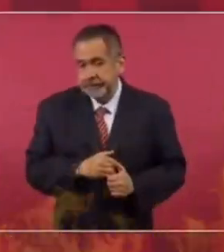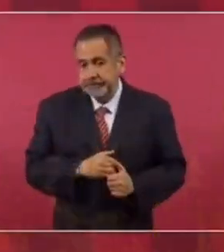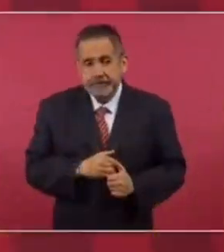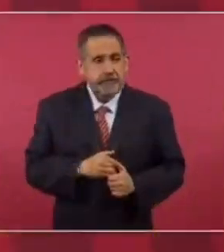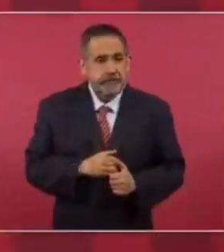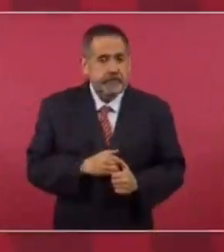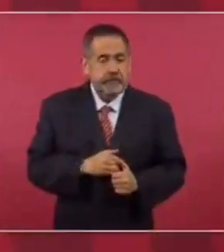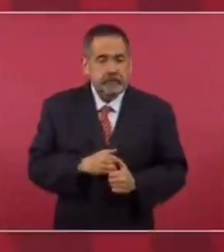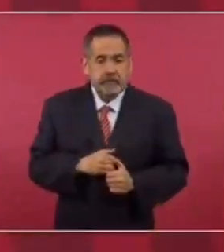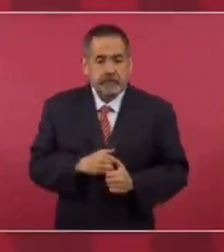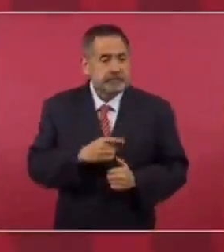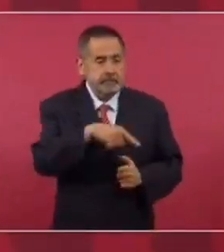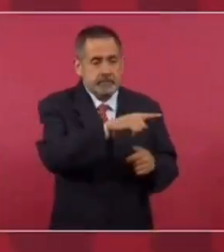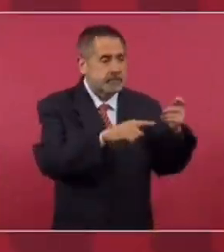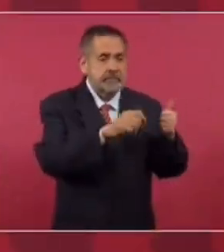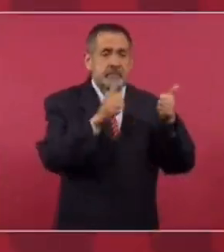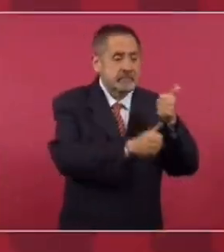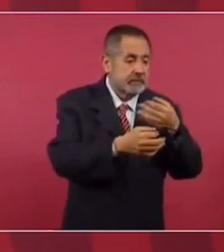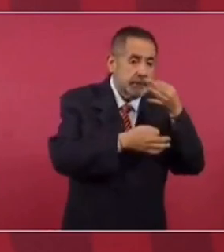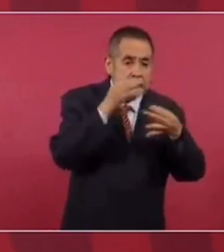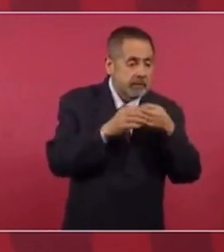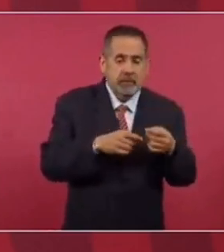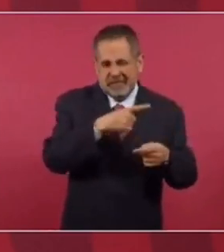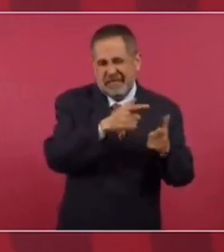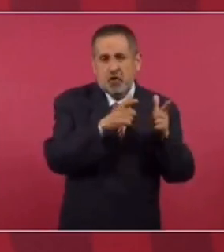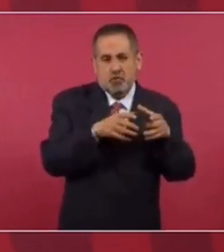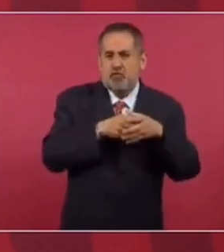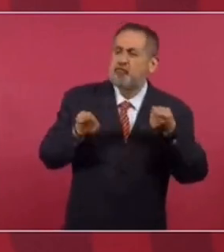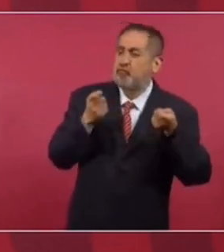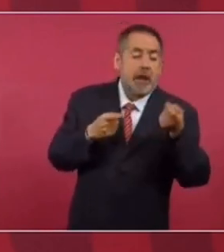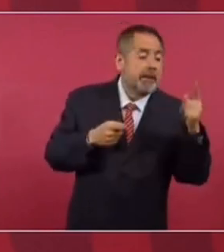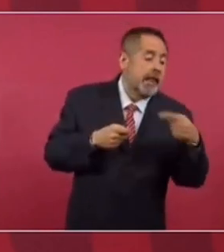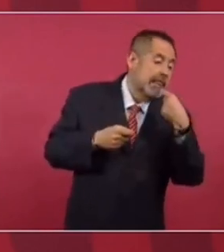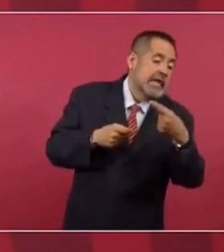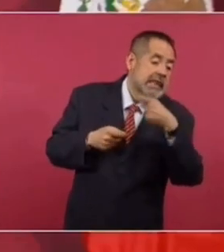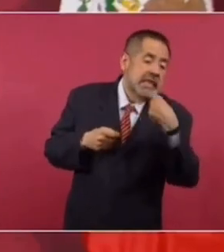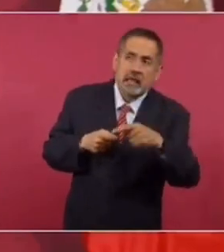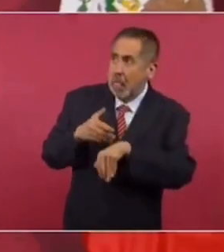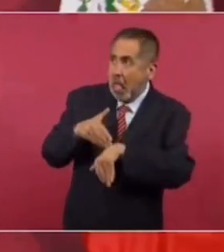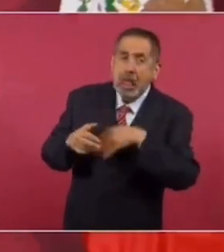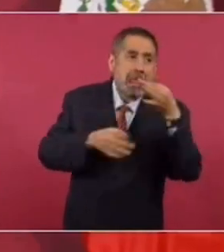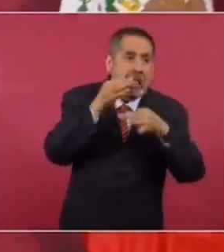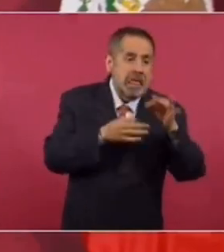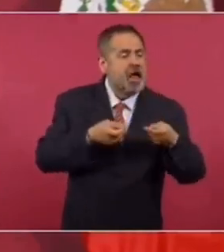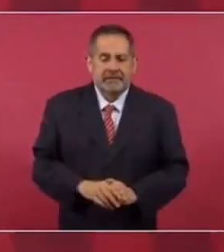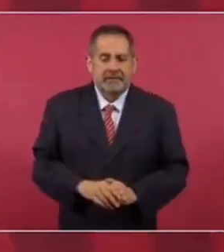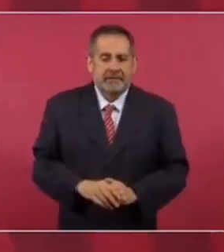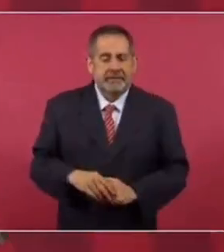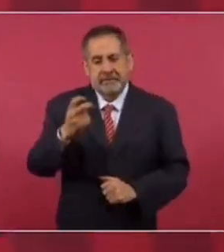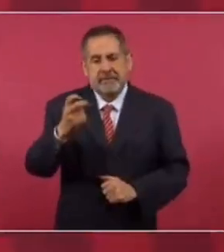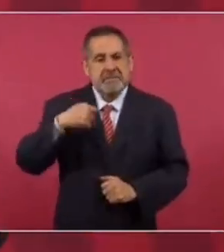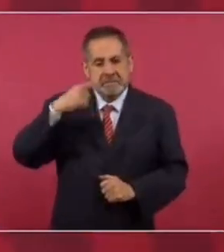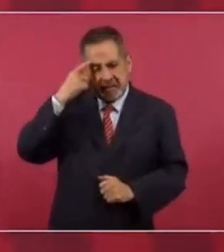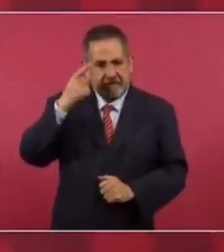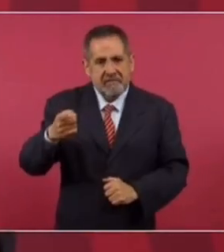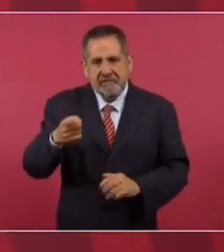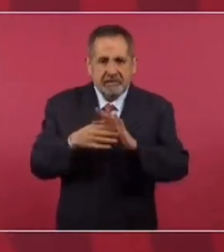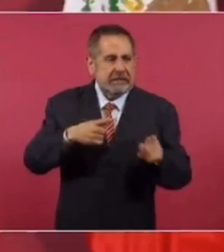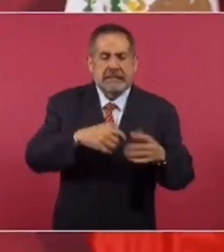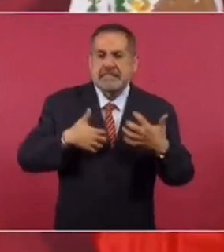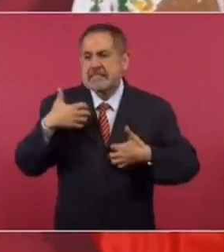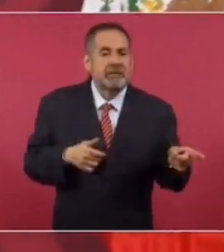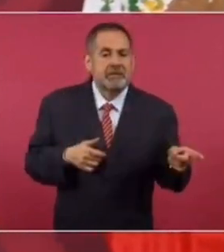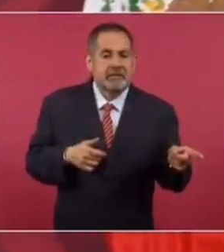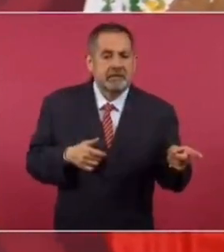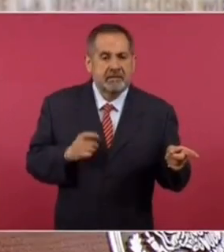los voceros del régimen o de la oligarquía los que dominan la información. Entonces, eso los trae